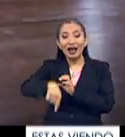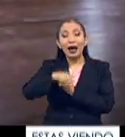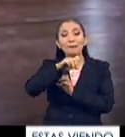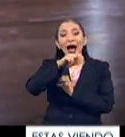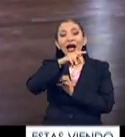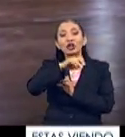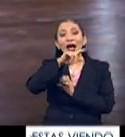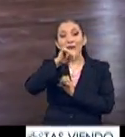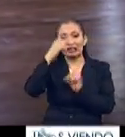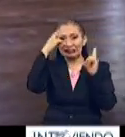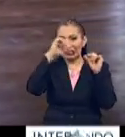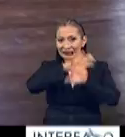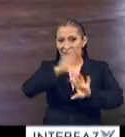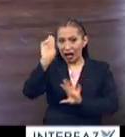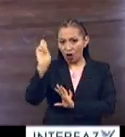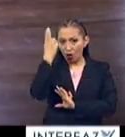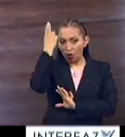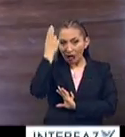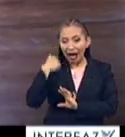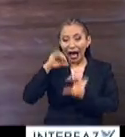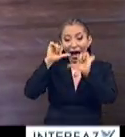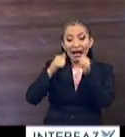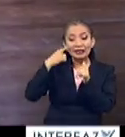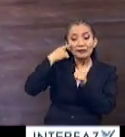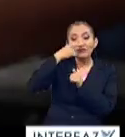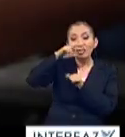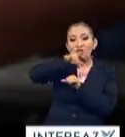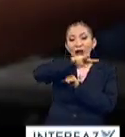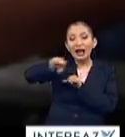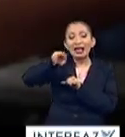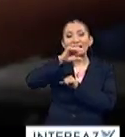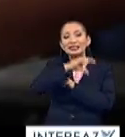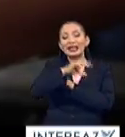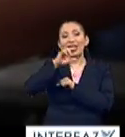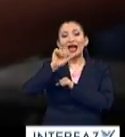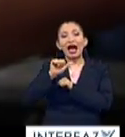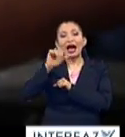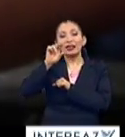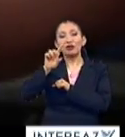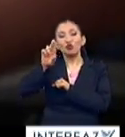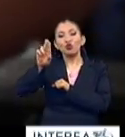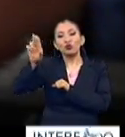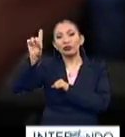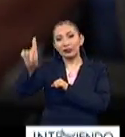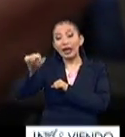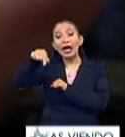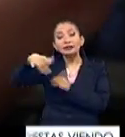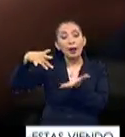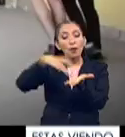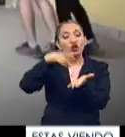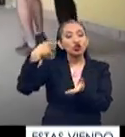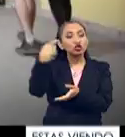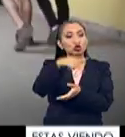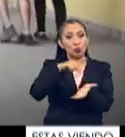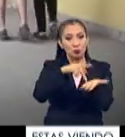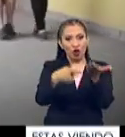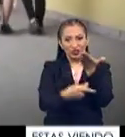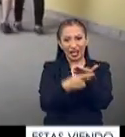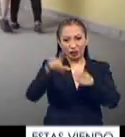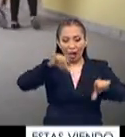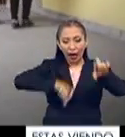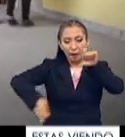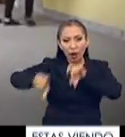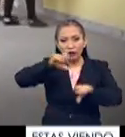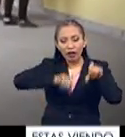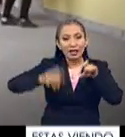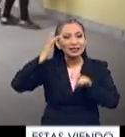Macías Borrallo, egresado de la Universidad en Artes Visuales del CUAAD, recibirá el apoyo para que su proyecto Laboratorio de Arte San